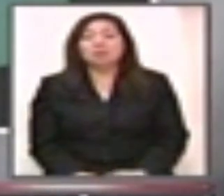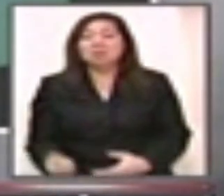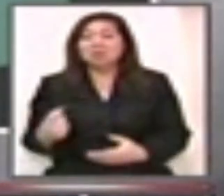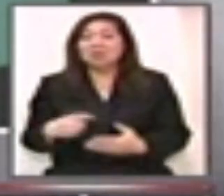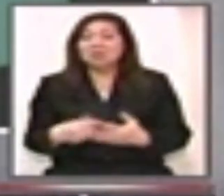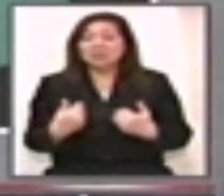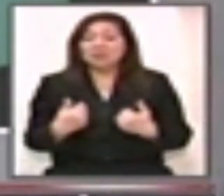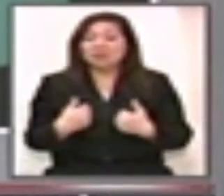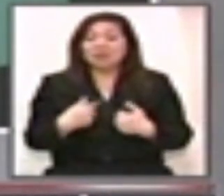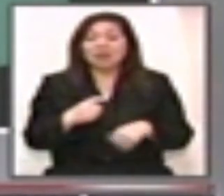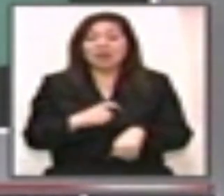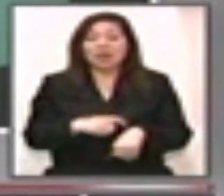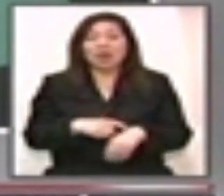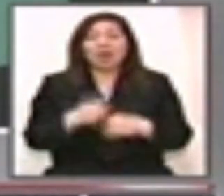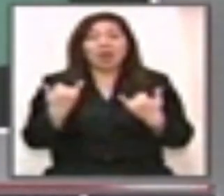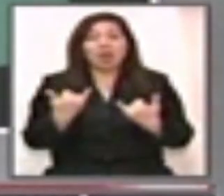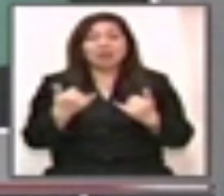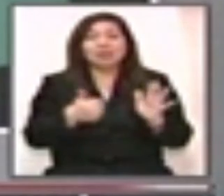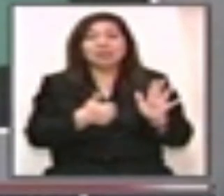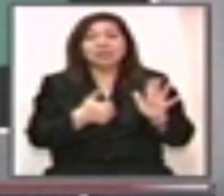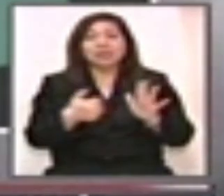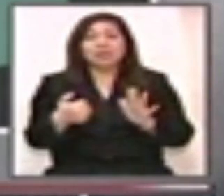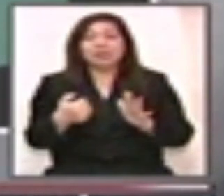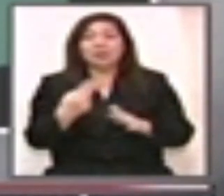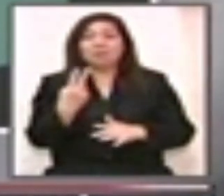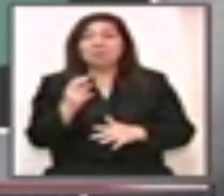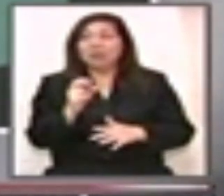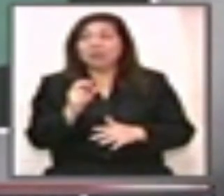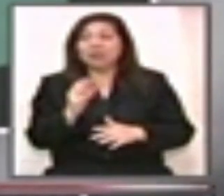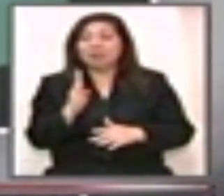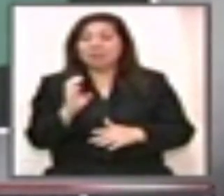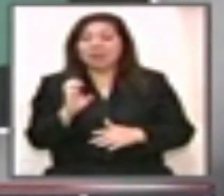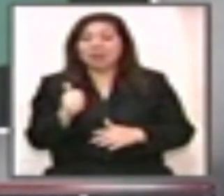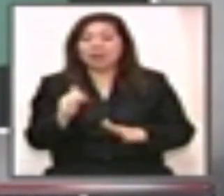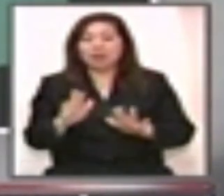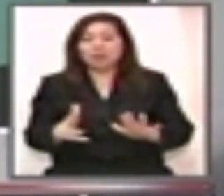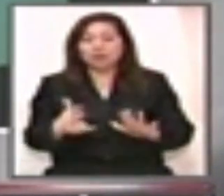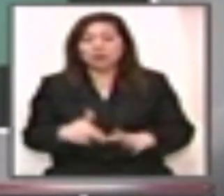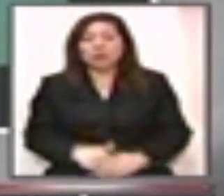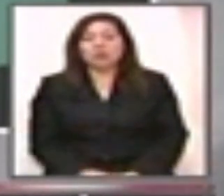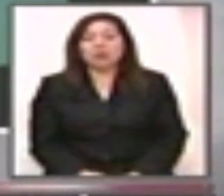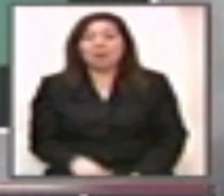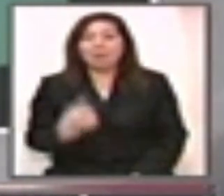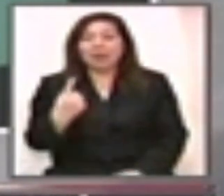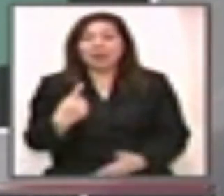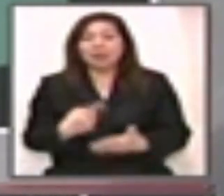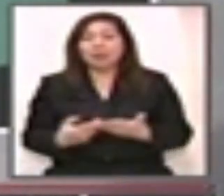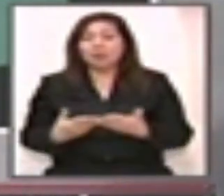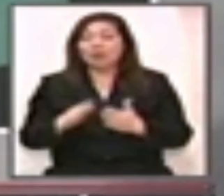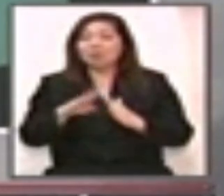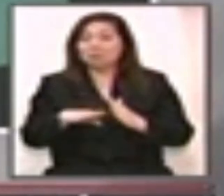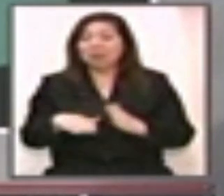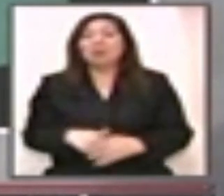conseguido tener al momento de 620 becas de beca 18 para que estudiantes de